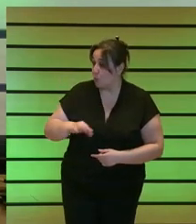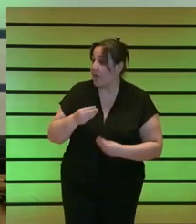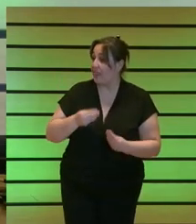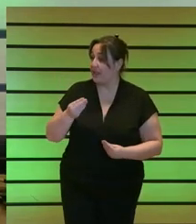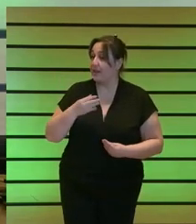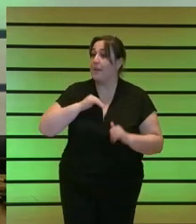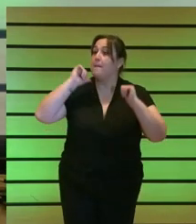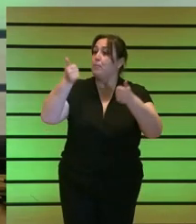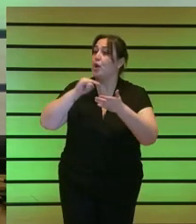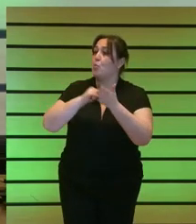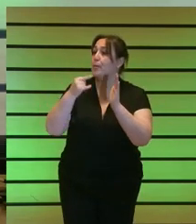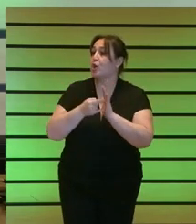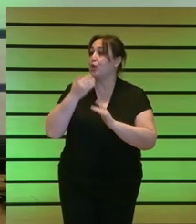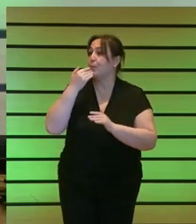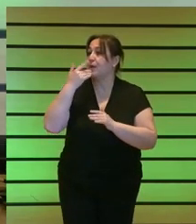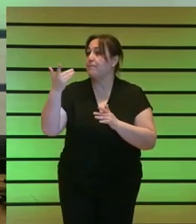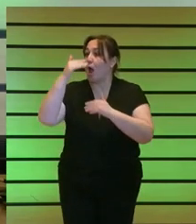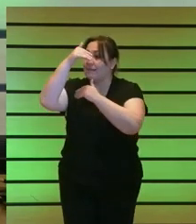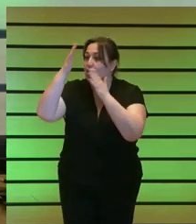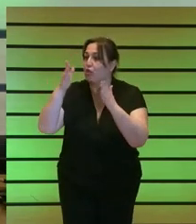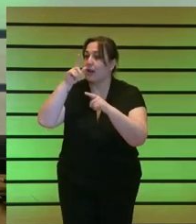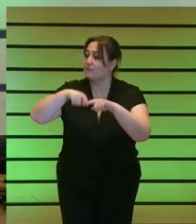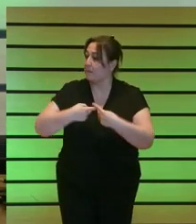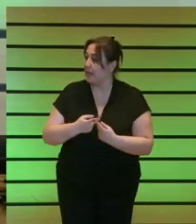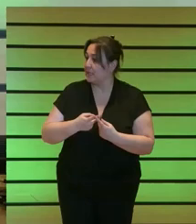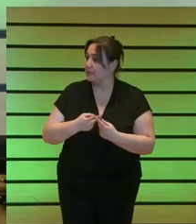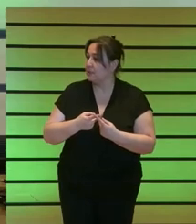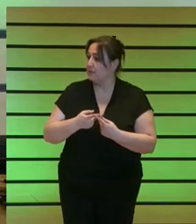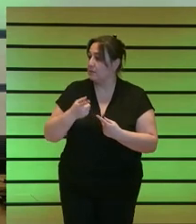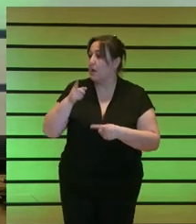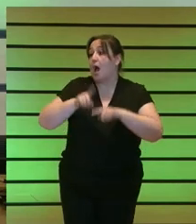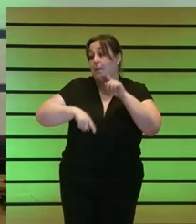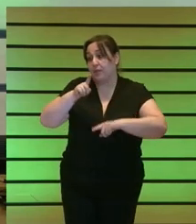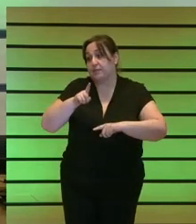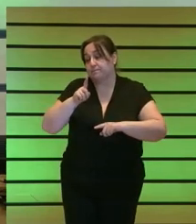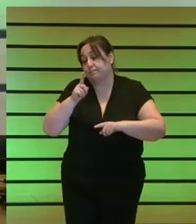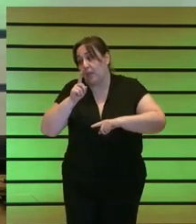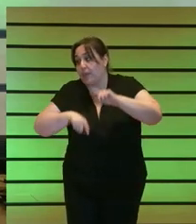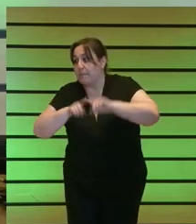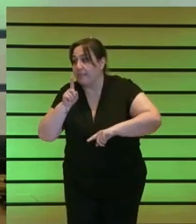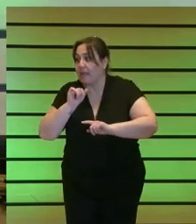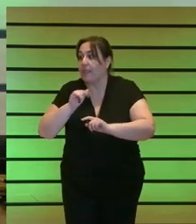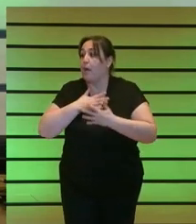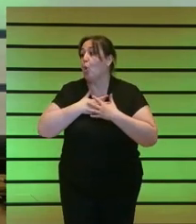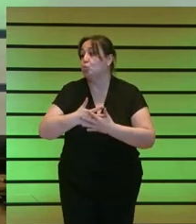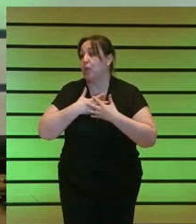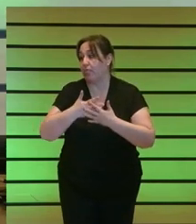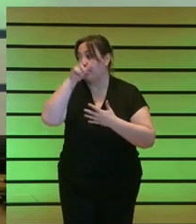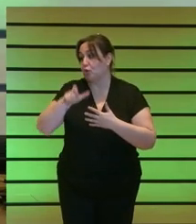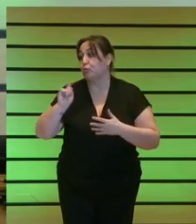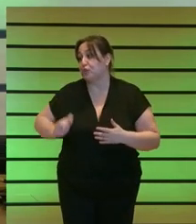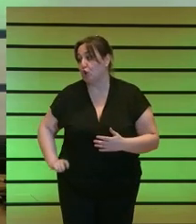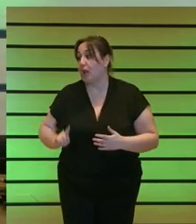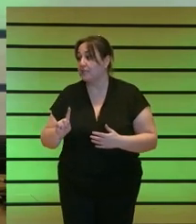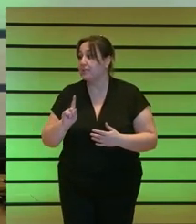un proyecto de atención a las familias y pues a veces depende sobre todo de la voluntad de los de Los